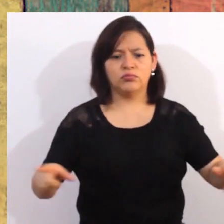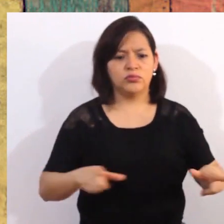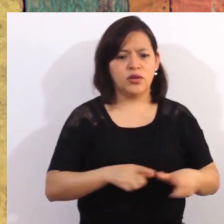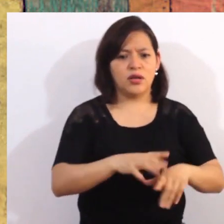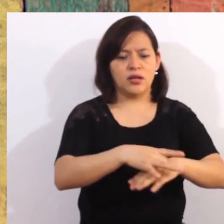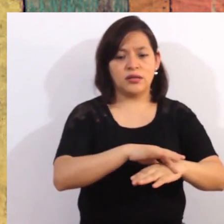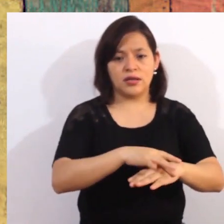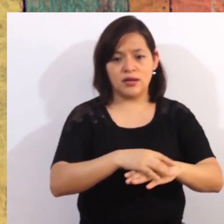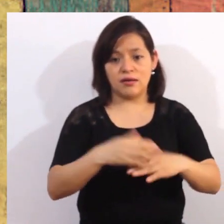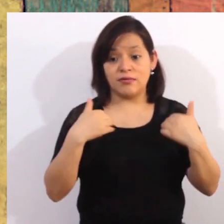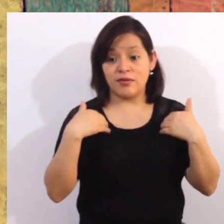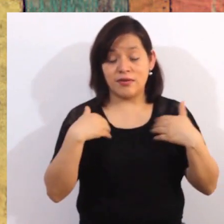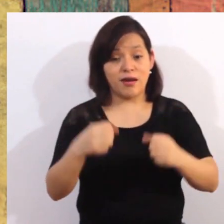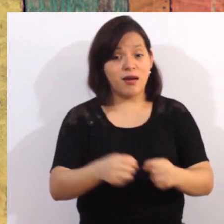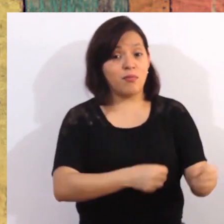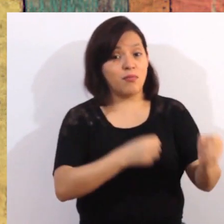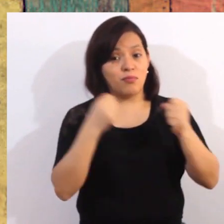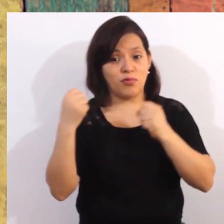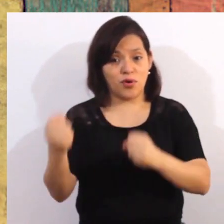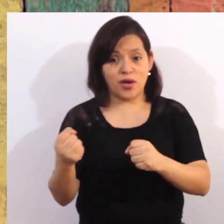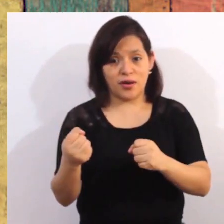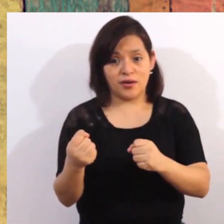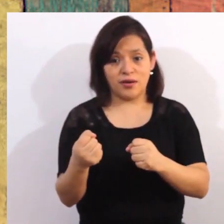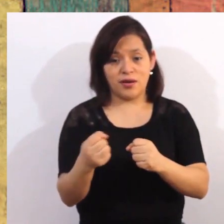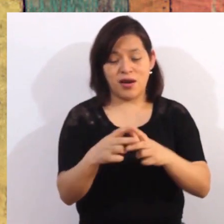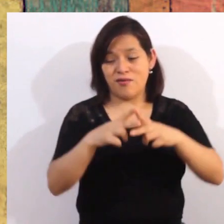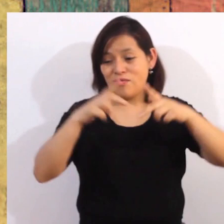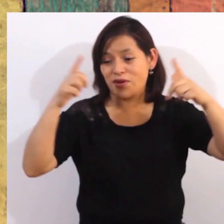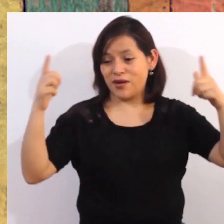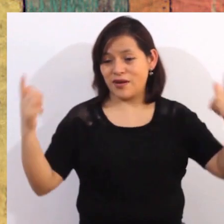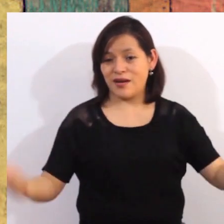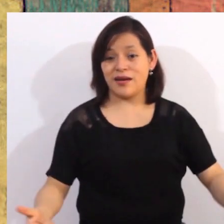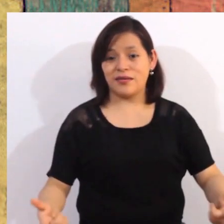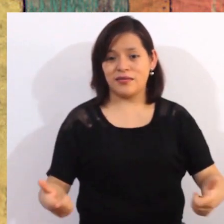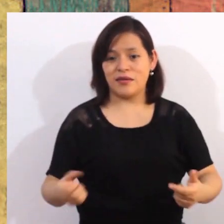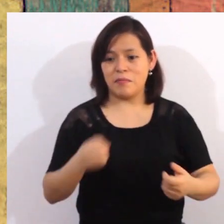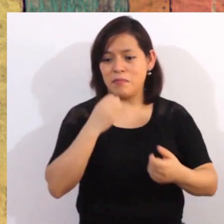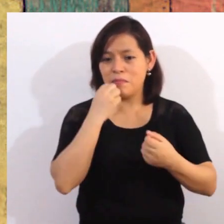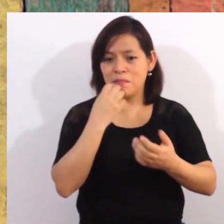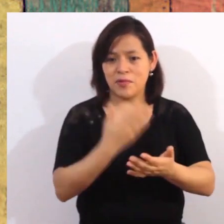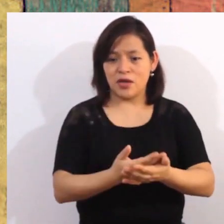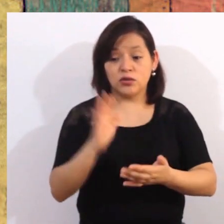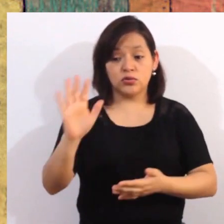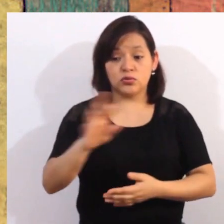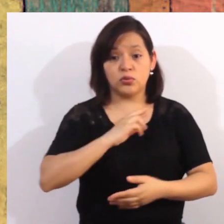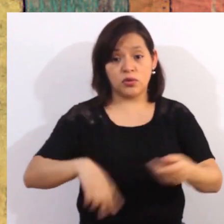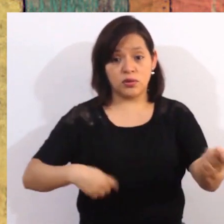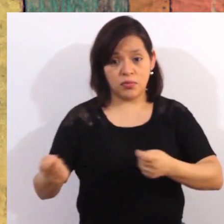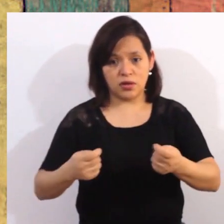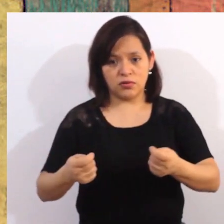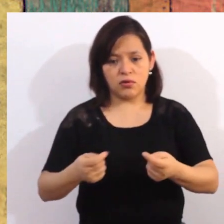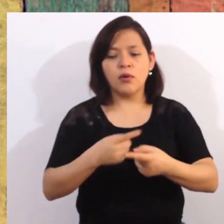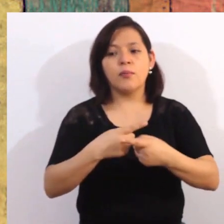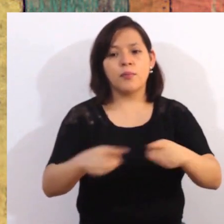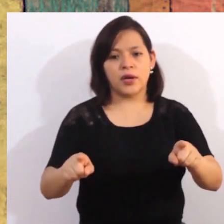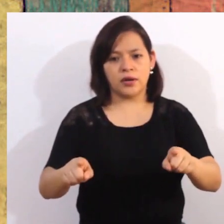Alejandro, estando en la mayor fuerza, nos decía ya las profecías del capítulo 7, 8 del libro de Daniel, fue quebrado,